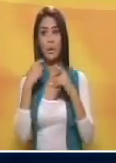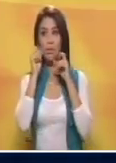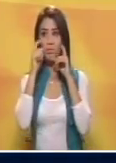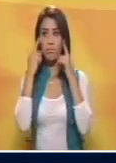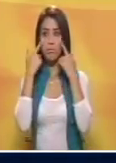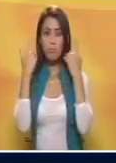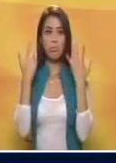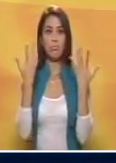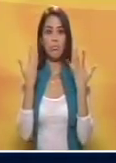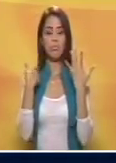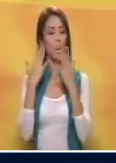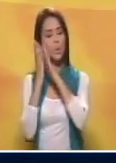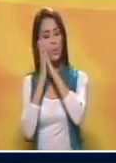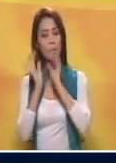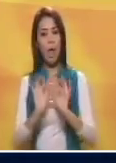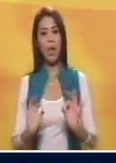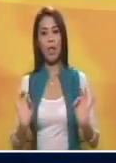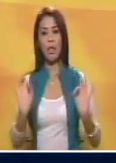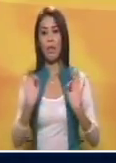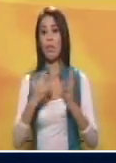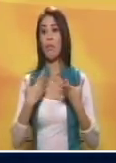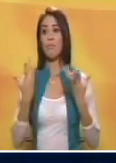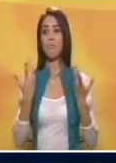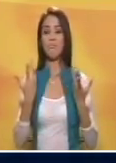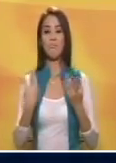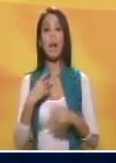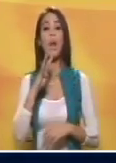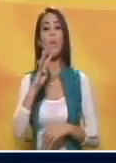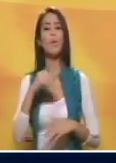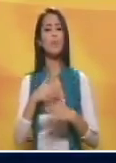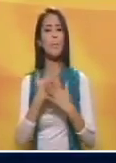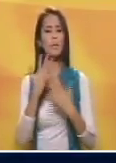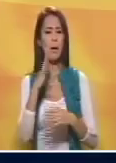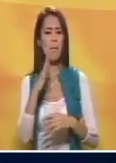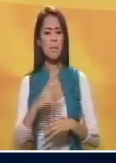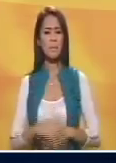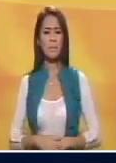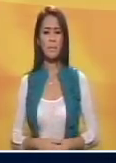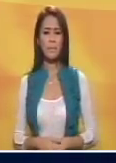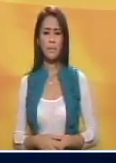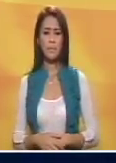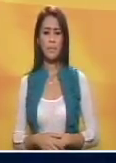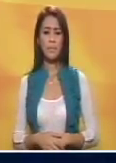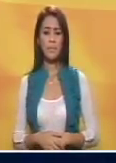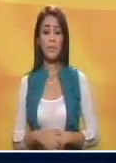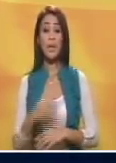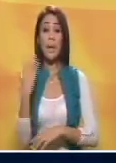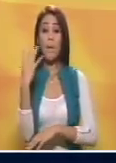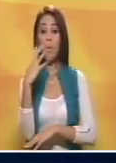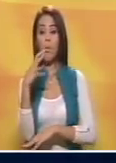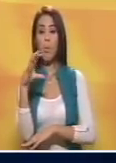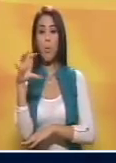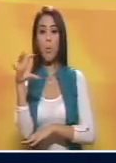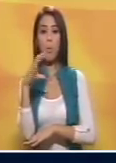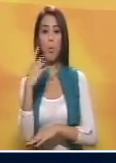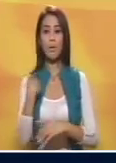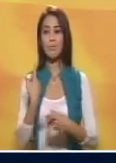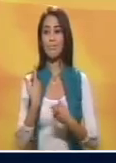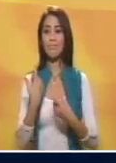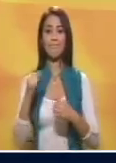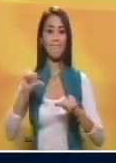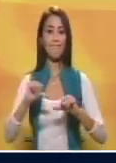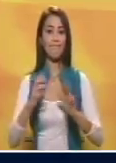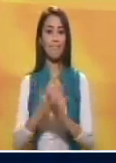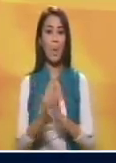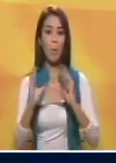despierto soplándole, pero nada, no llegaba la luz. Llegó fue a las 4 y pico, ya para las 5 ya. Se me quemaron 2 ventiladores y esos son costosos